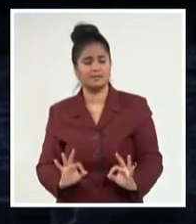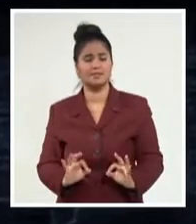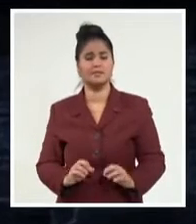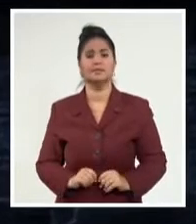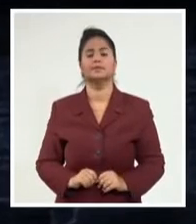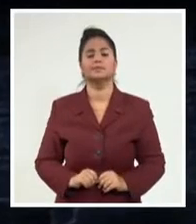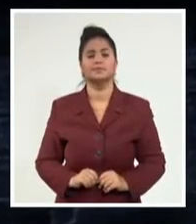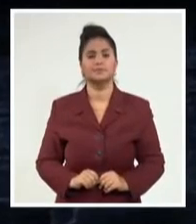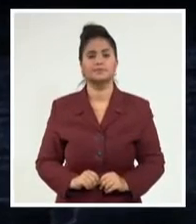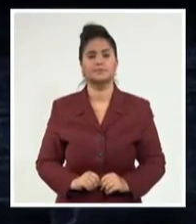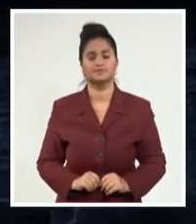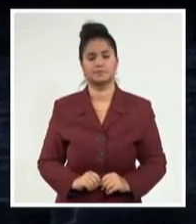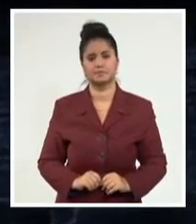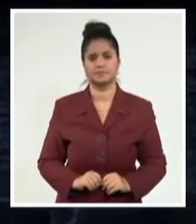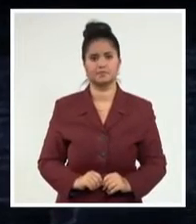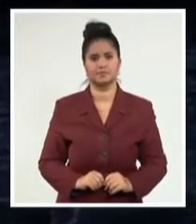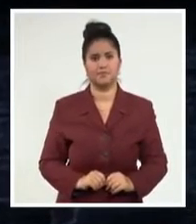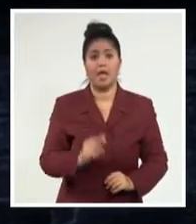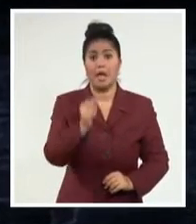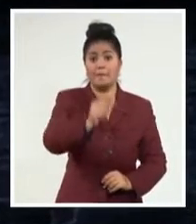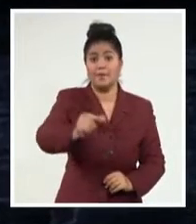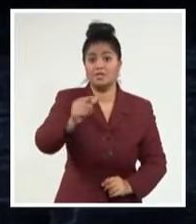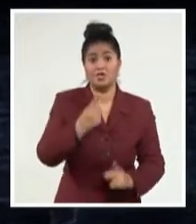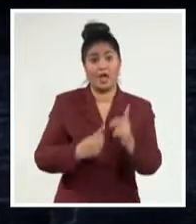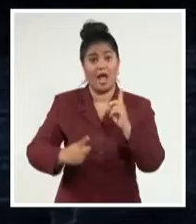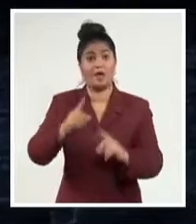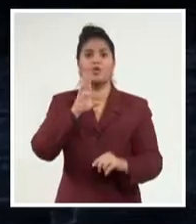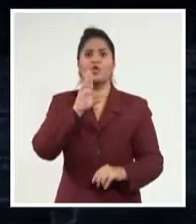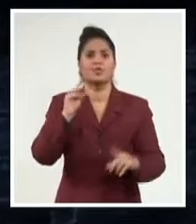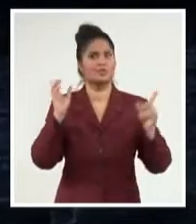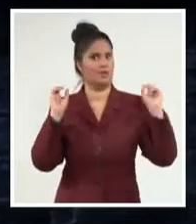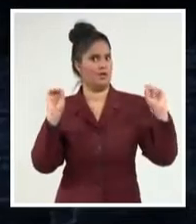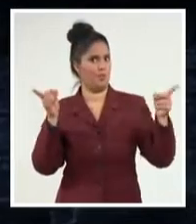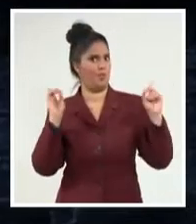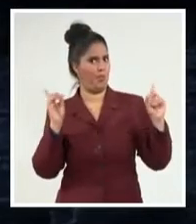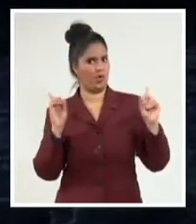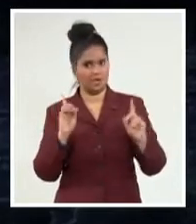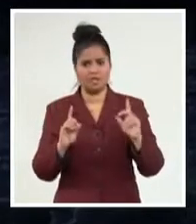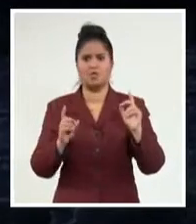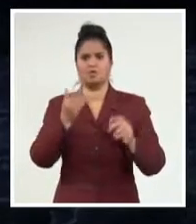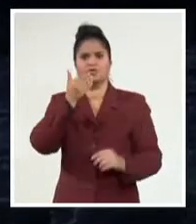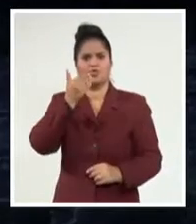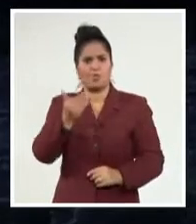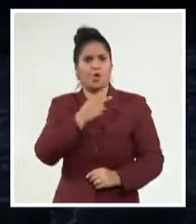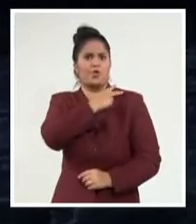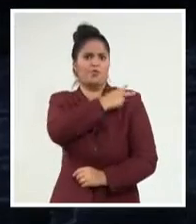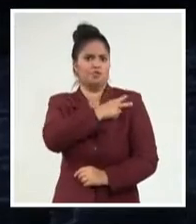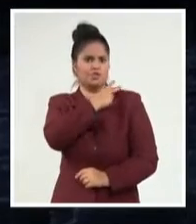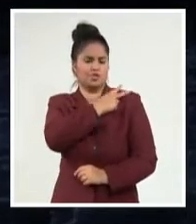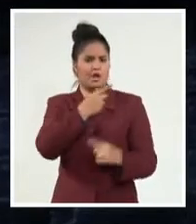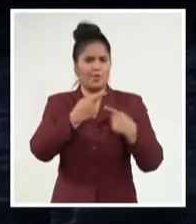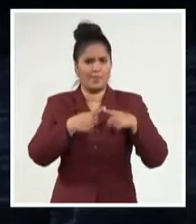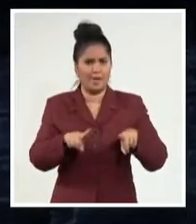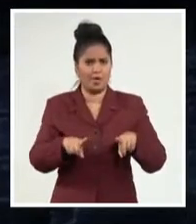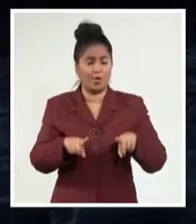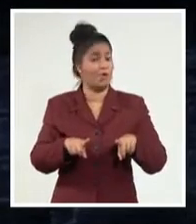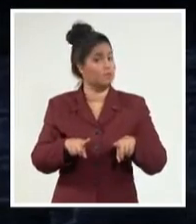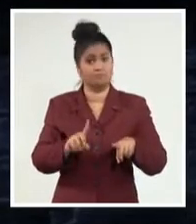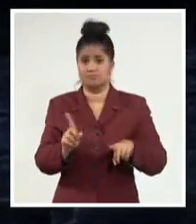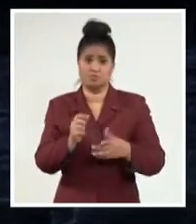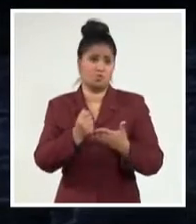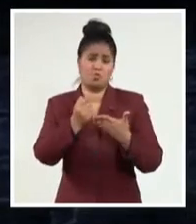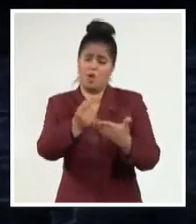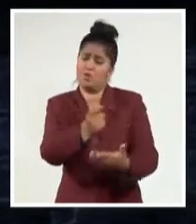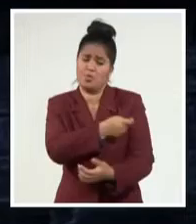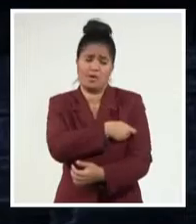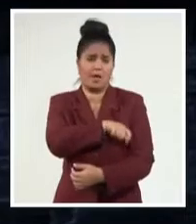cualquiera de esos que se llaman políticos de carrera, que se reciclan de una administración a otra. Ese es el panorama que circunda a Pedro Castillo